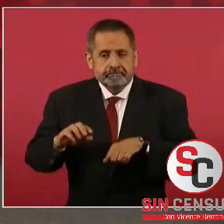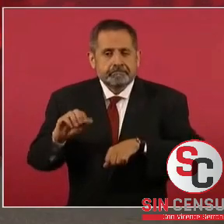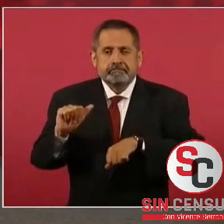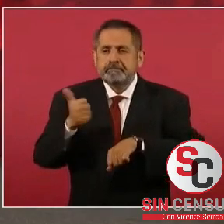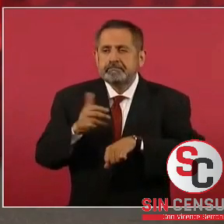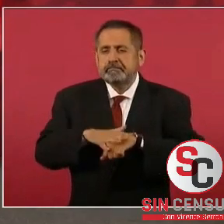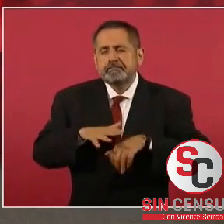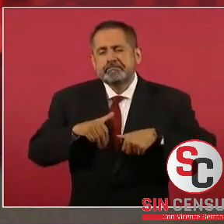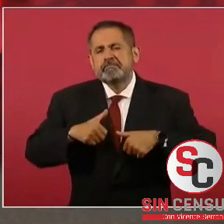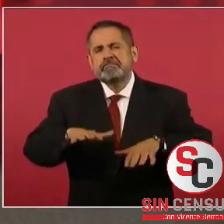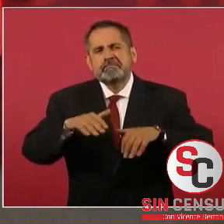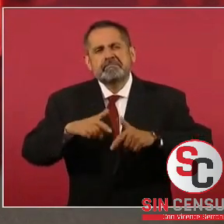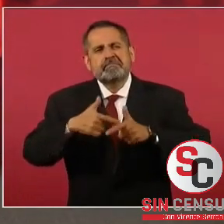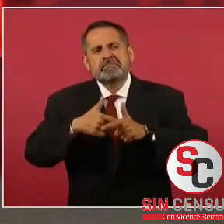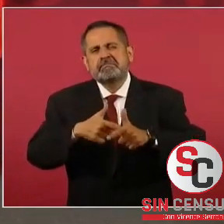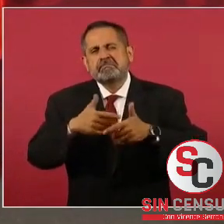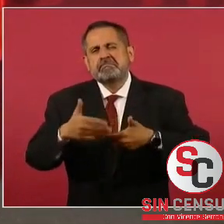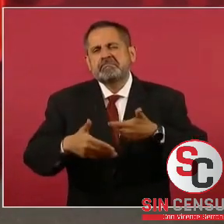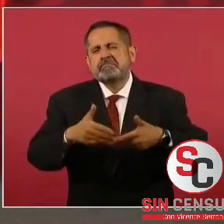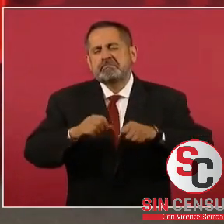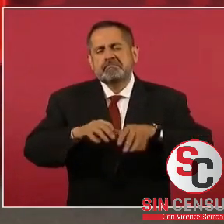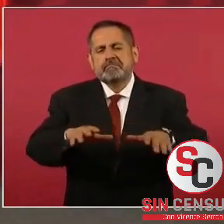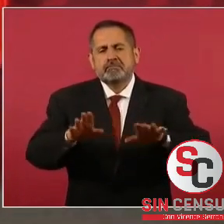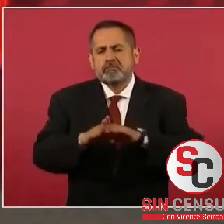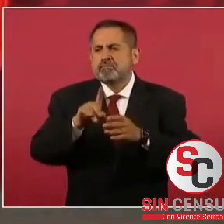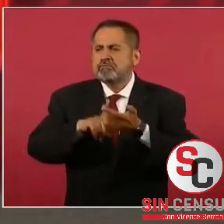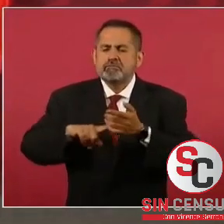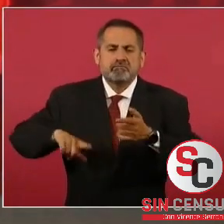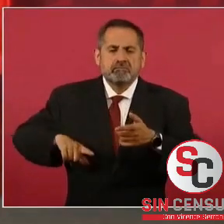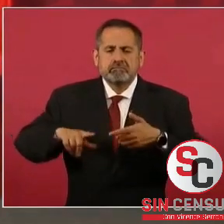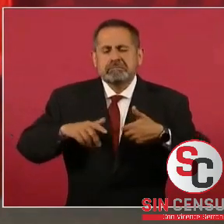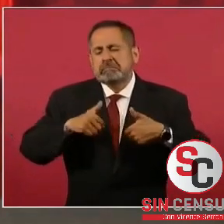administrativos, las formas de gobernar,